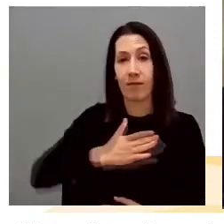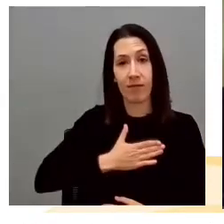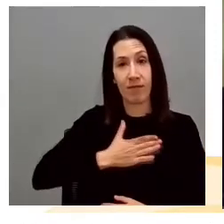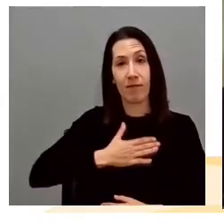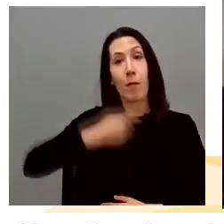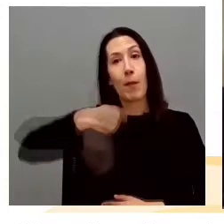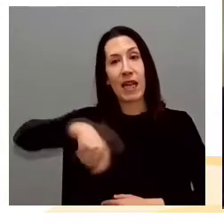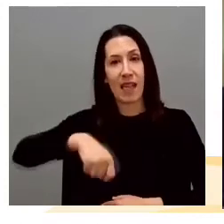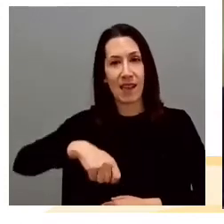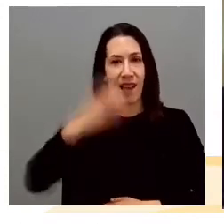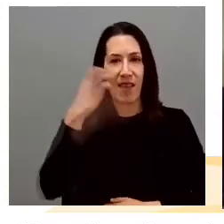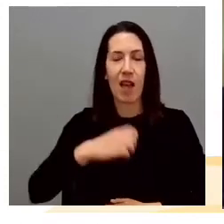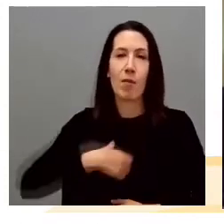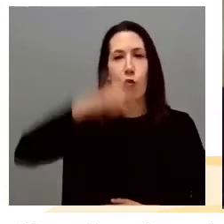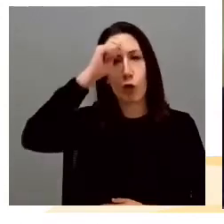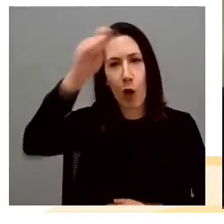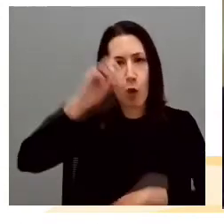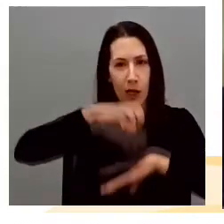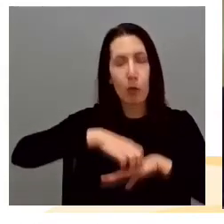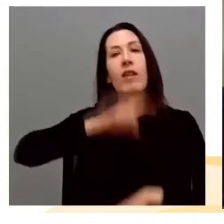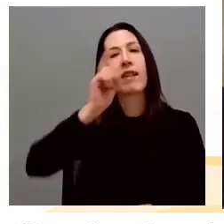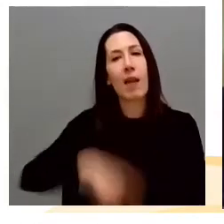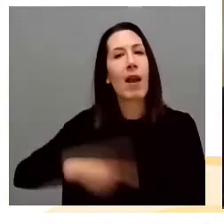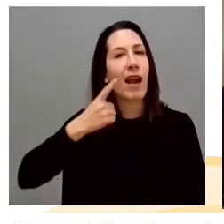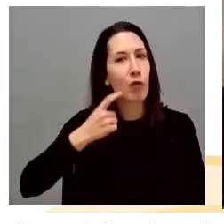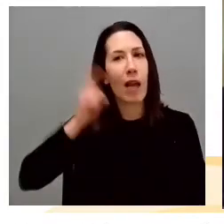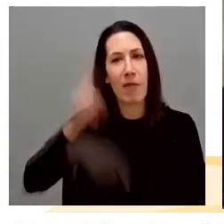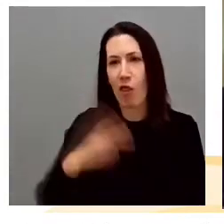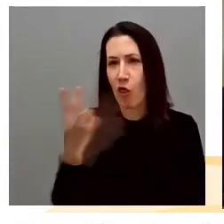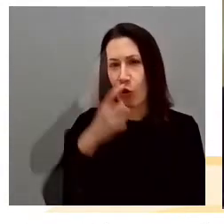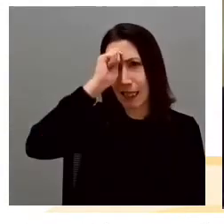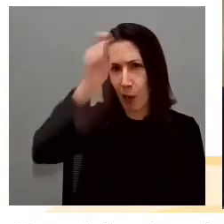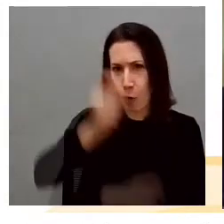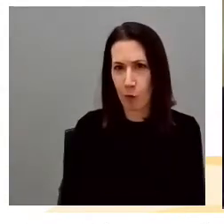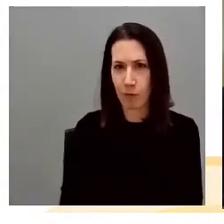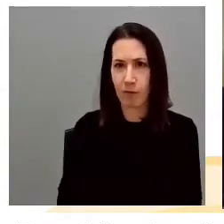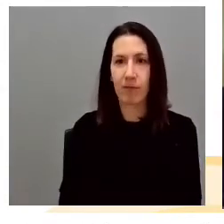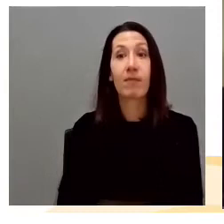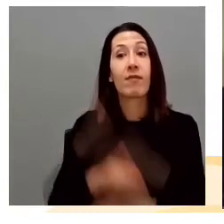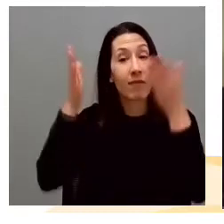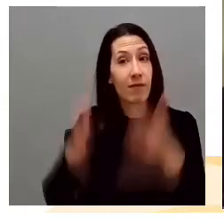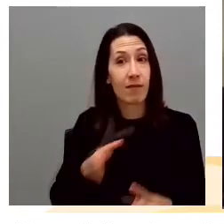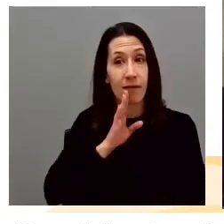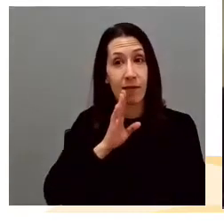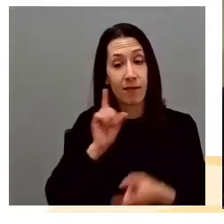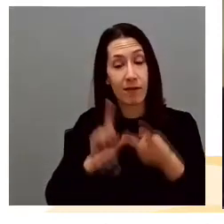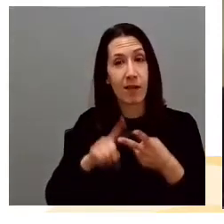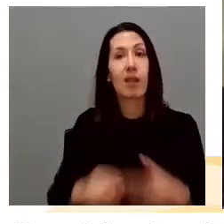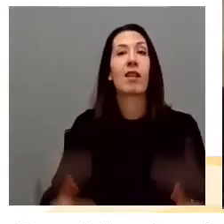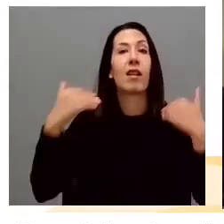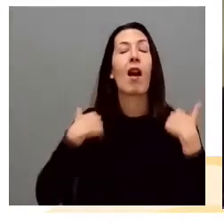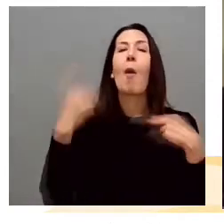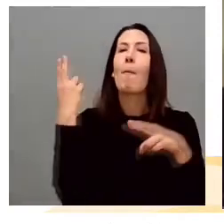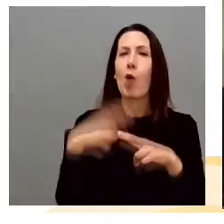saludo, Luis. Un saludo a Jesús también, Jesús Celada, responsable de las políticas de